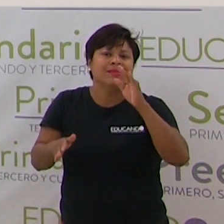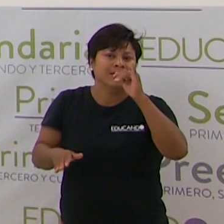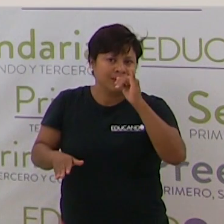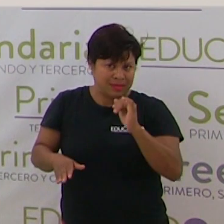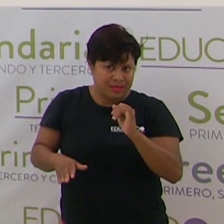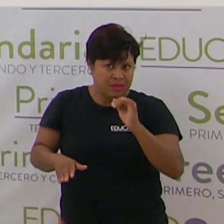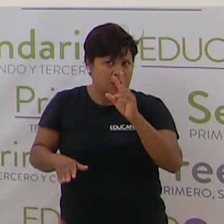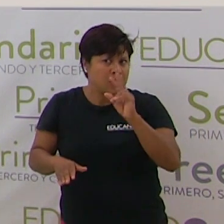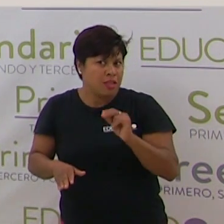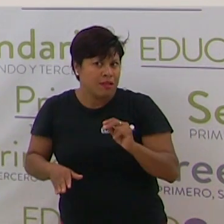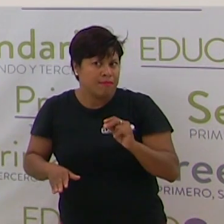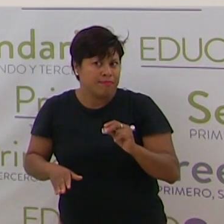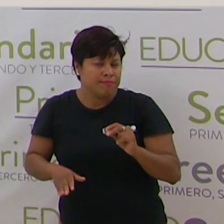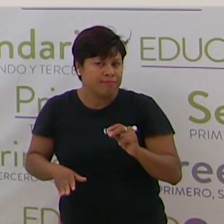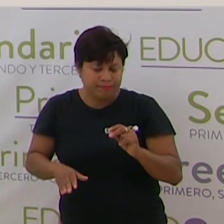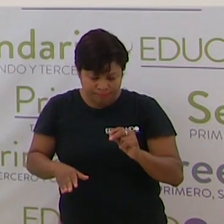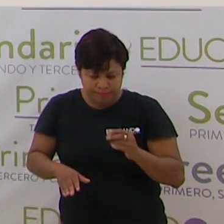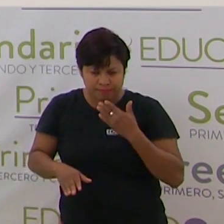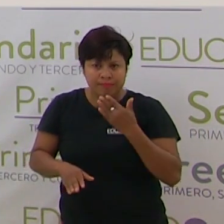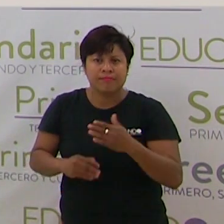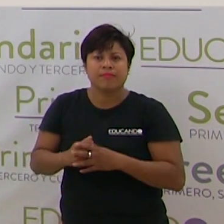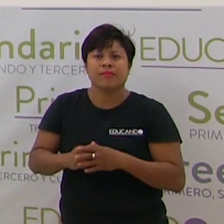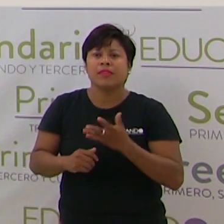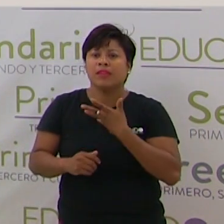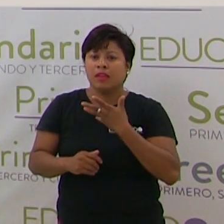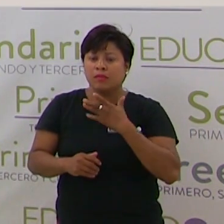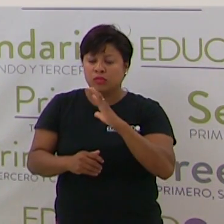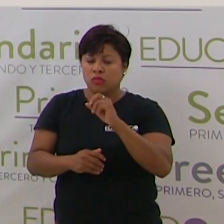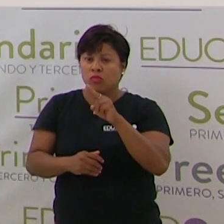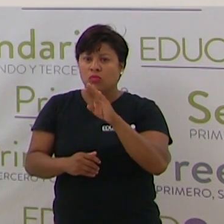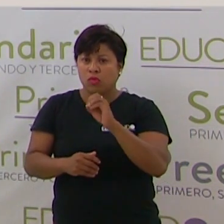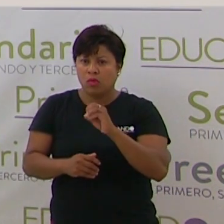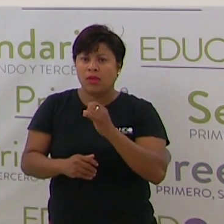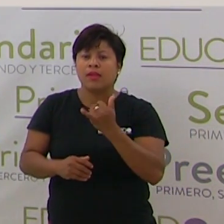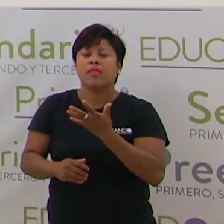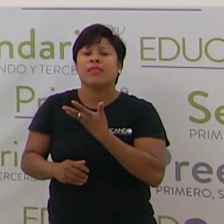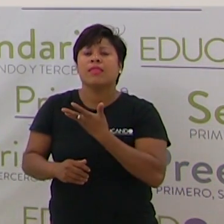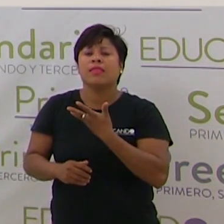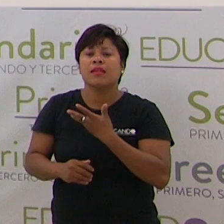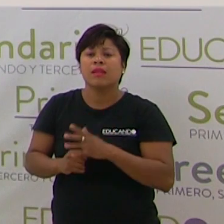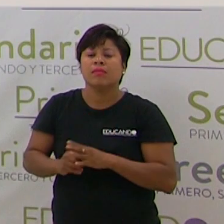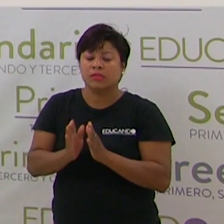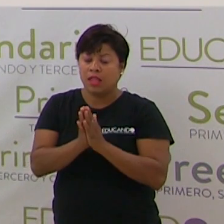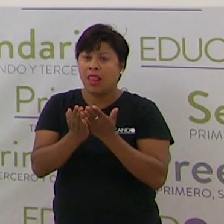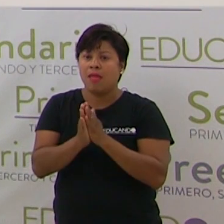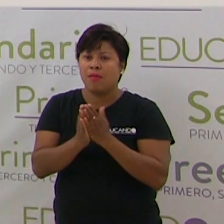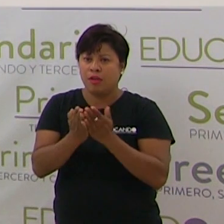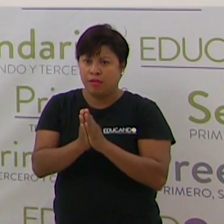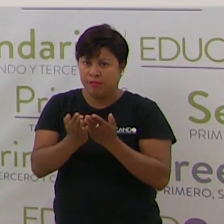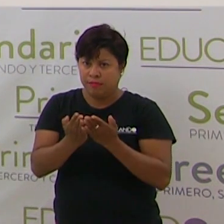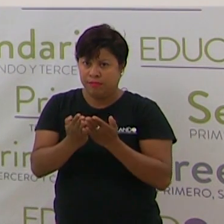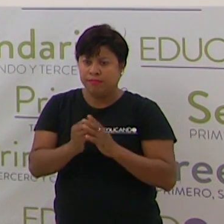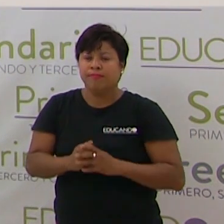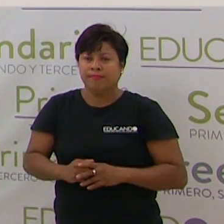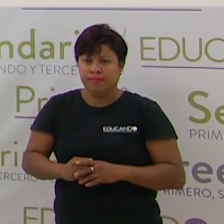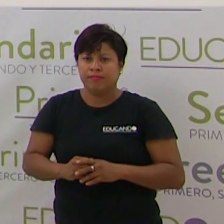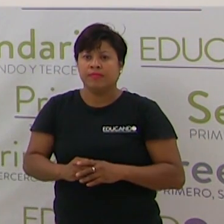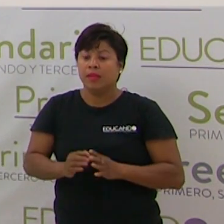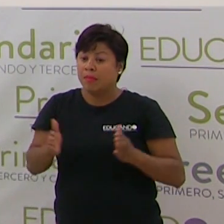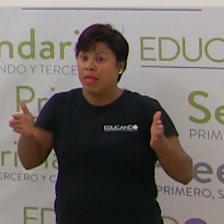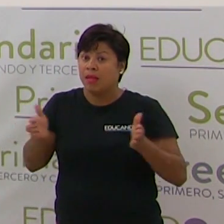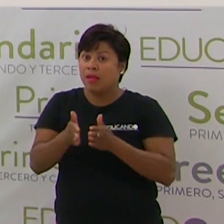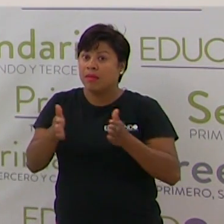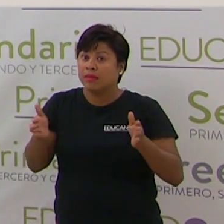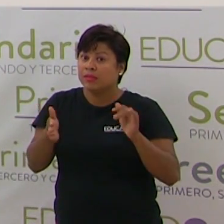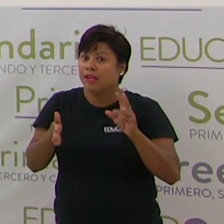o no. Mira, aquí tenemos el cubo y aquí tenemos el libro. ¿Era más grande o